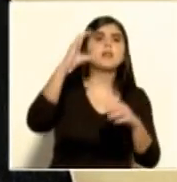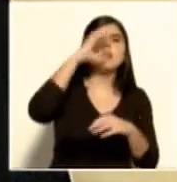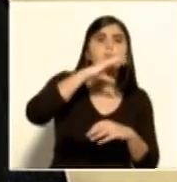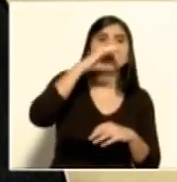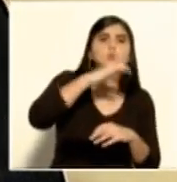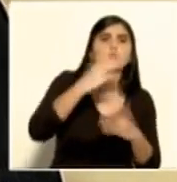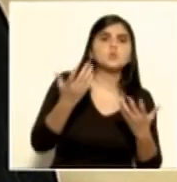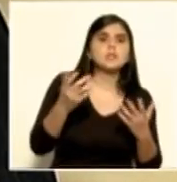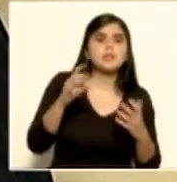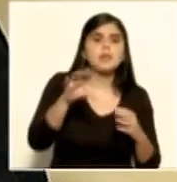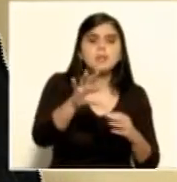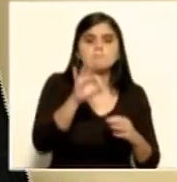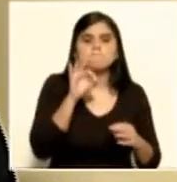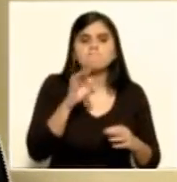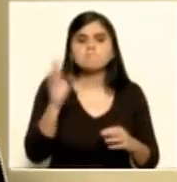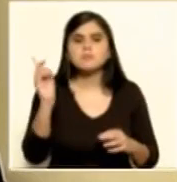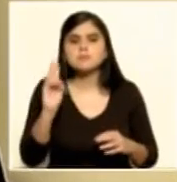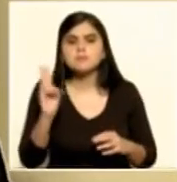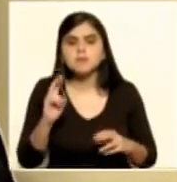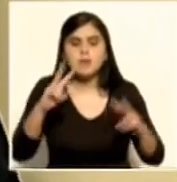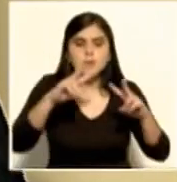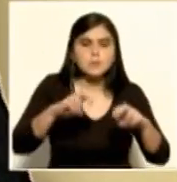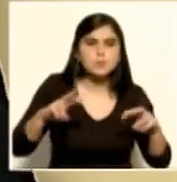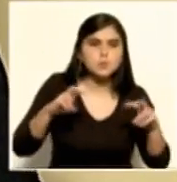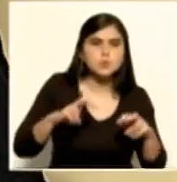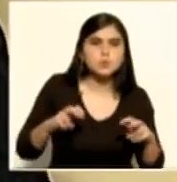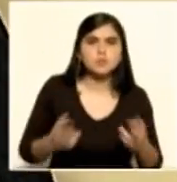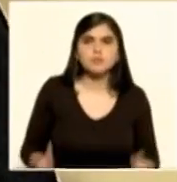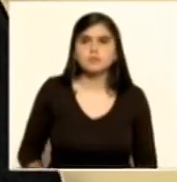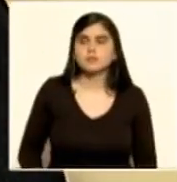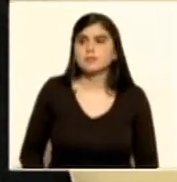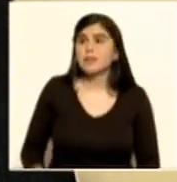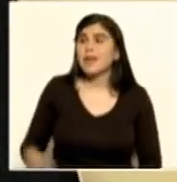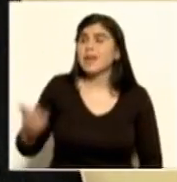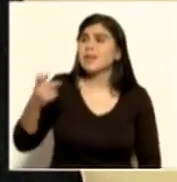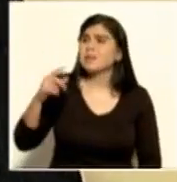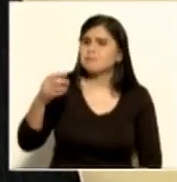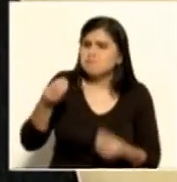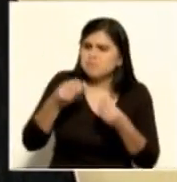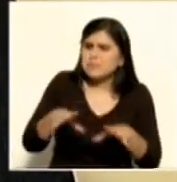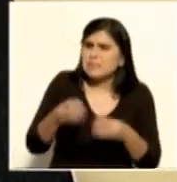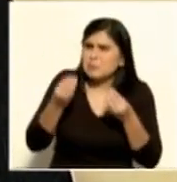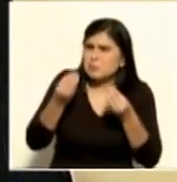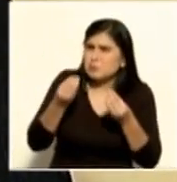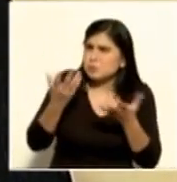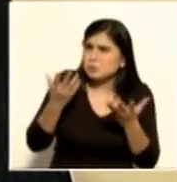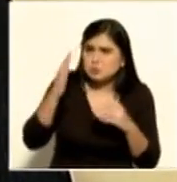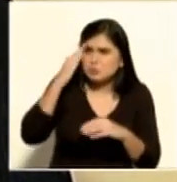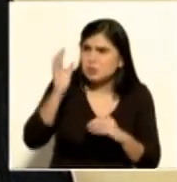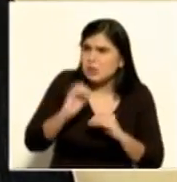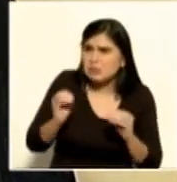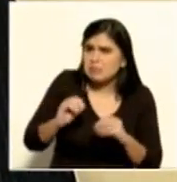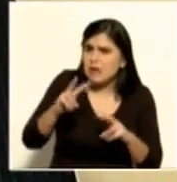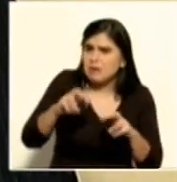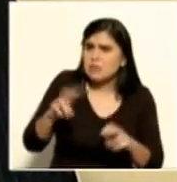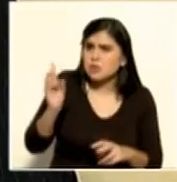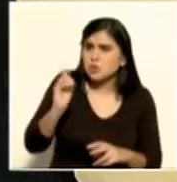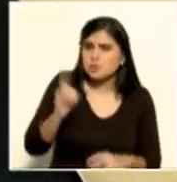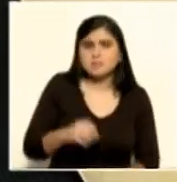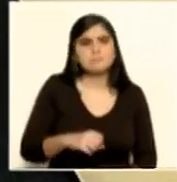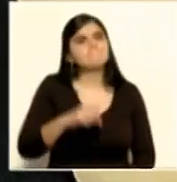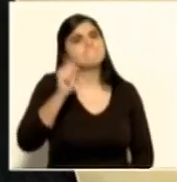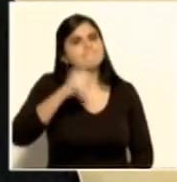esa capacidad de trazabilidad. ¿Y qué tanto le perdimos el rastro del virus? Sí, como indicábamos, en las últimas 2 semanas y un